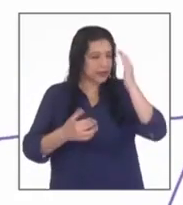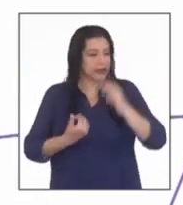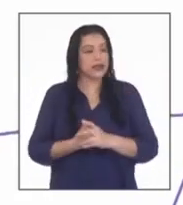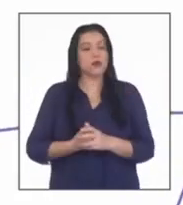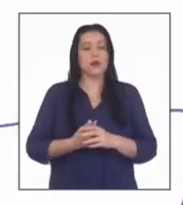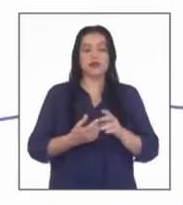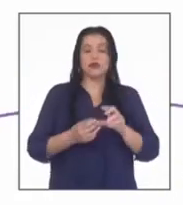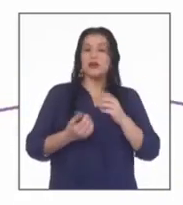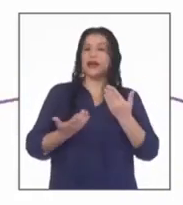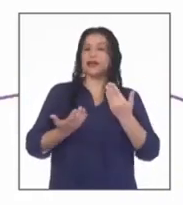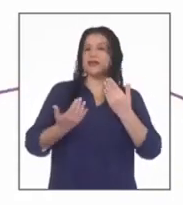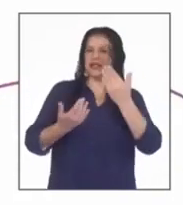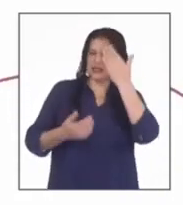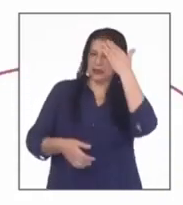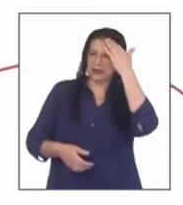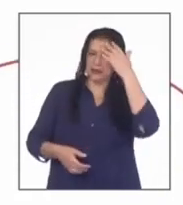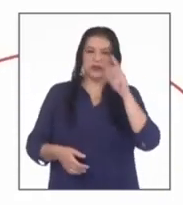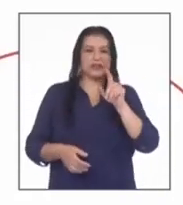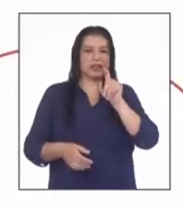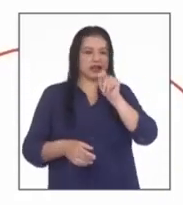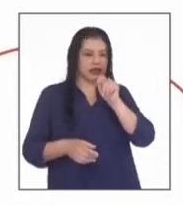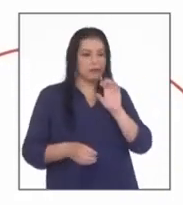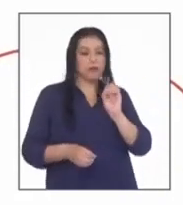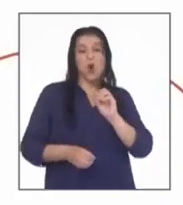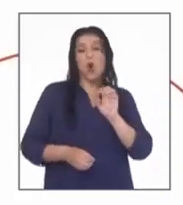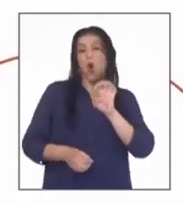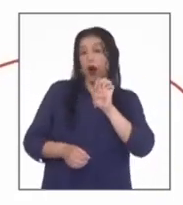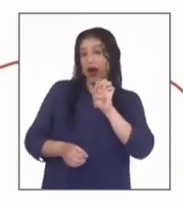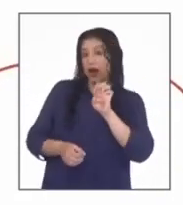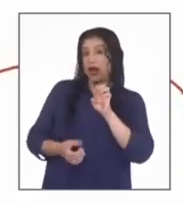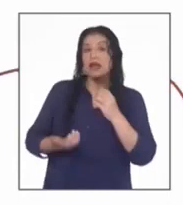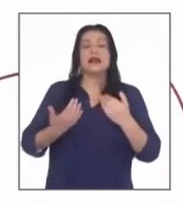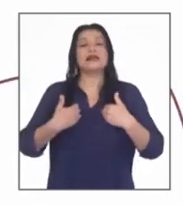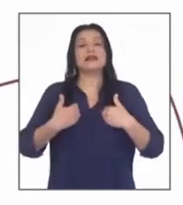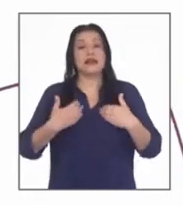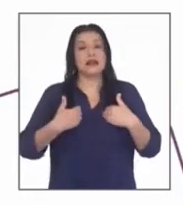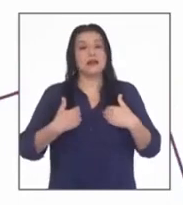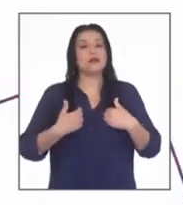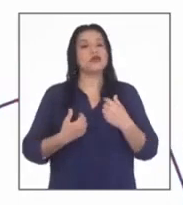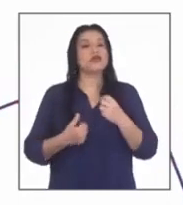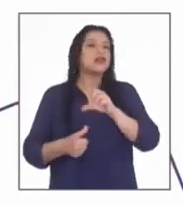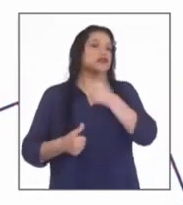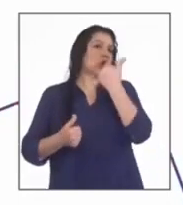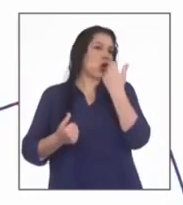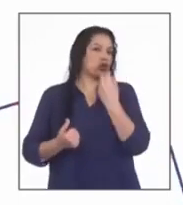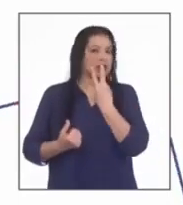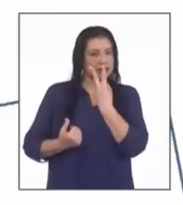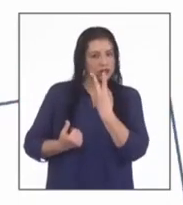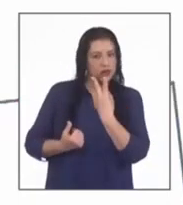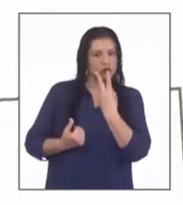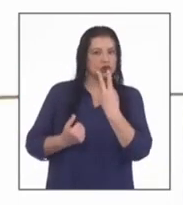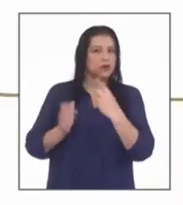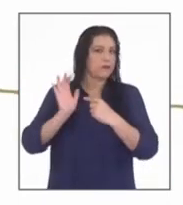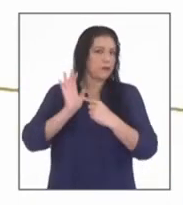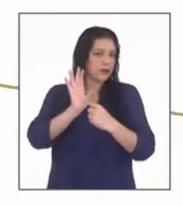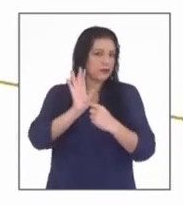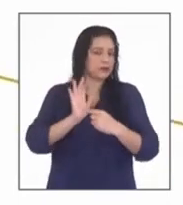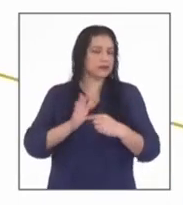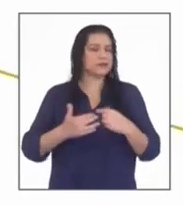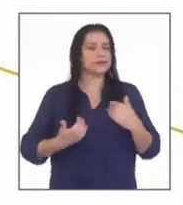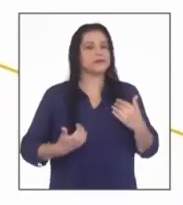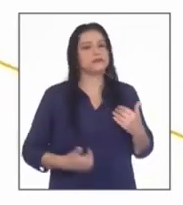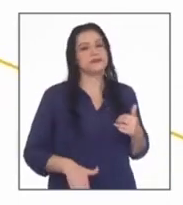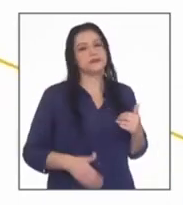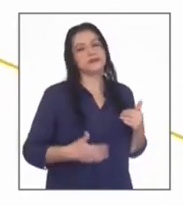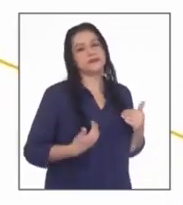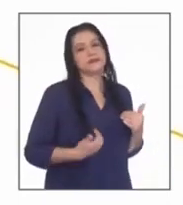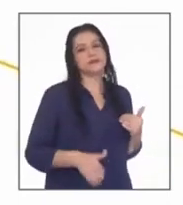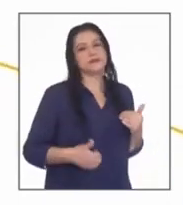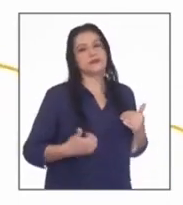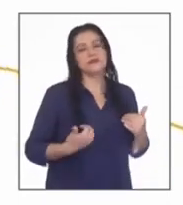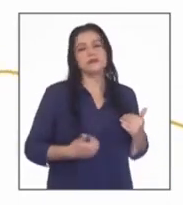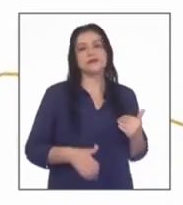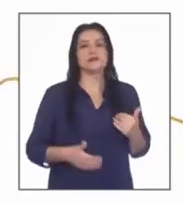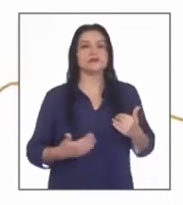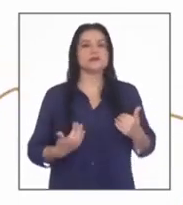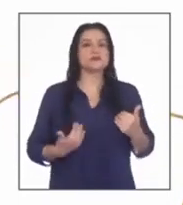el tiempo t o el espacio e, obtenemos estas otras dos expresiones.